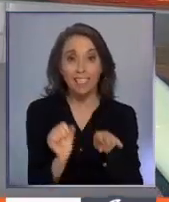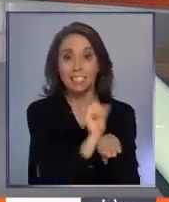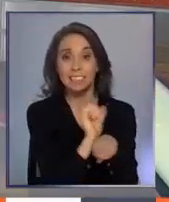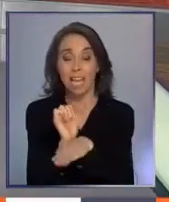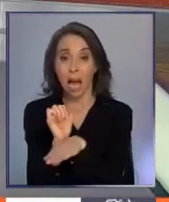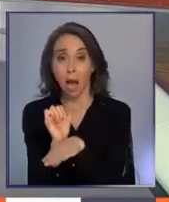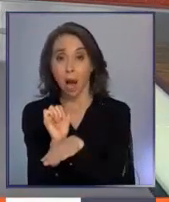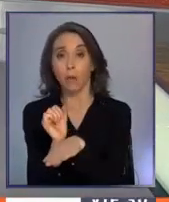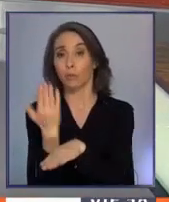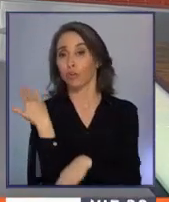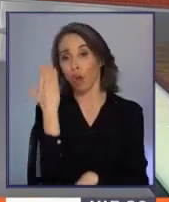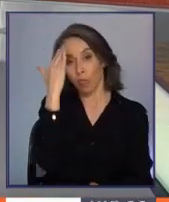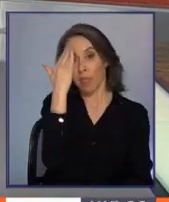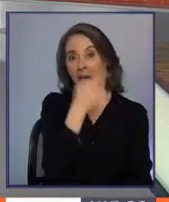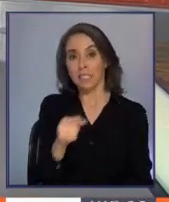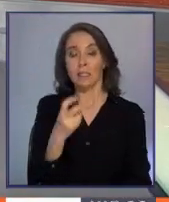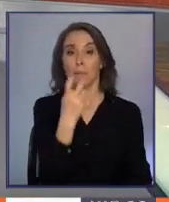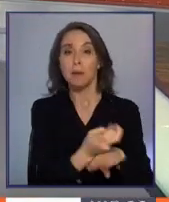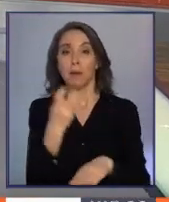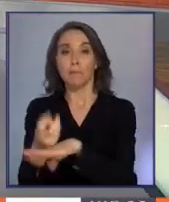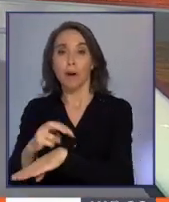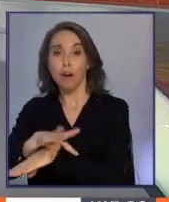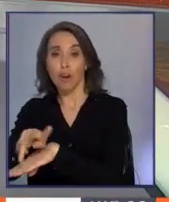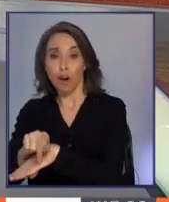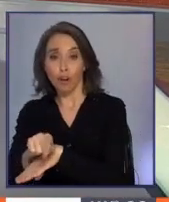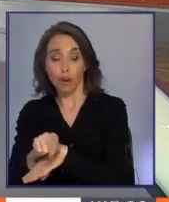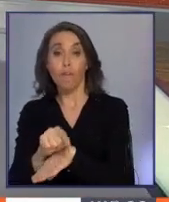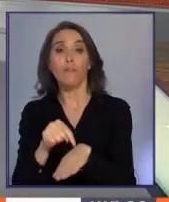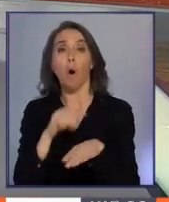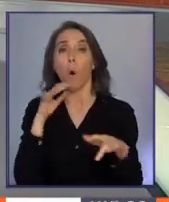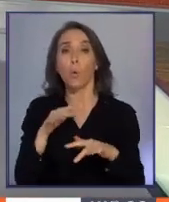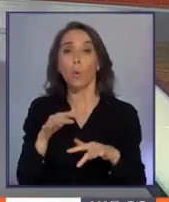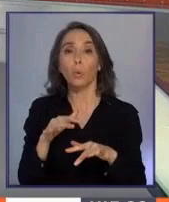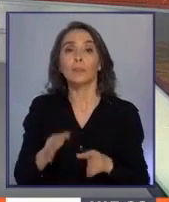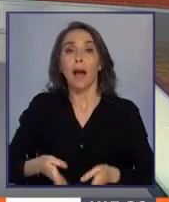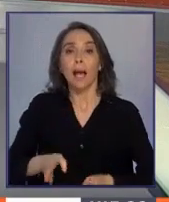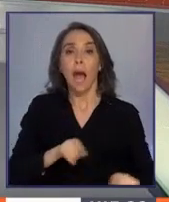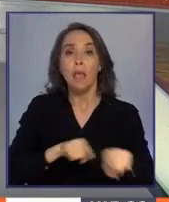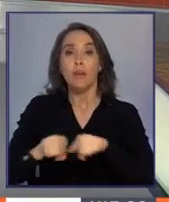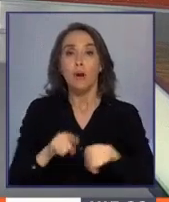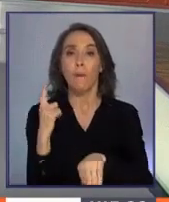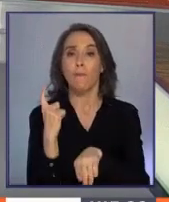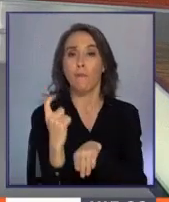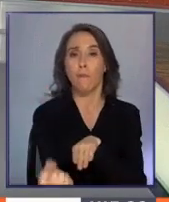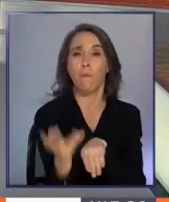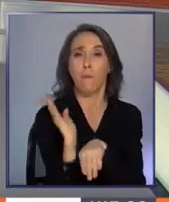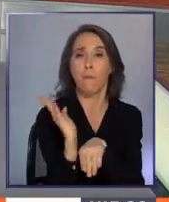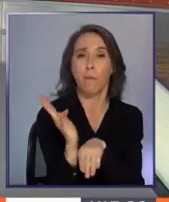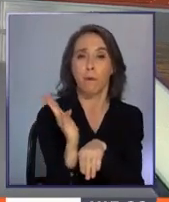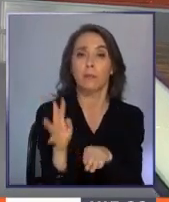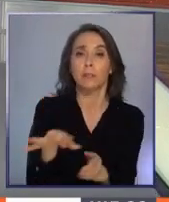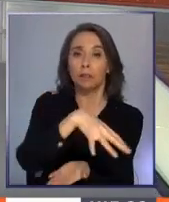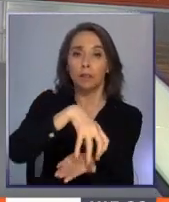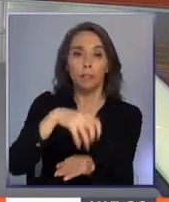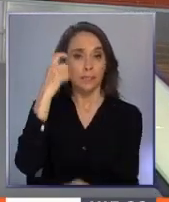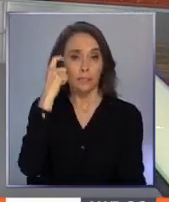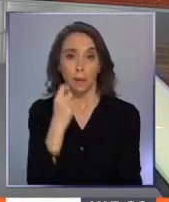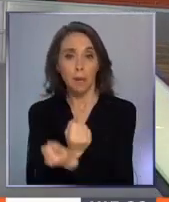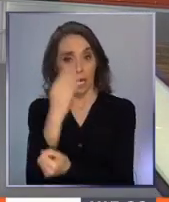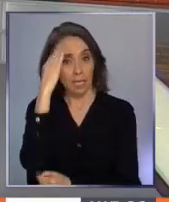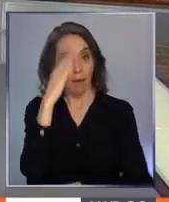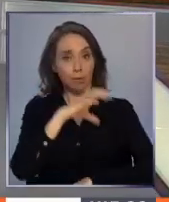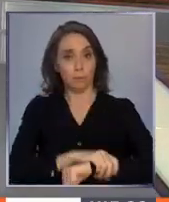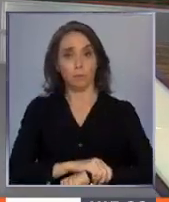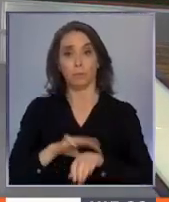robados durante la semana estaban siendo utilizados en competencias callejeras de velocidad en San Bernardo. Los uniformados detuvieron a